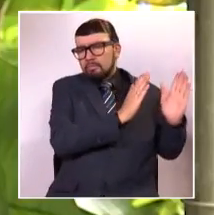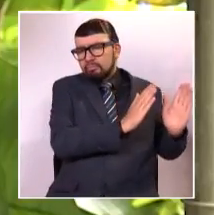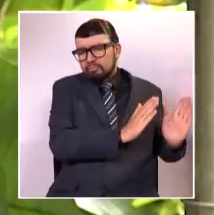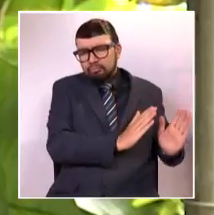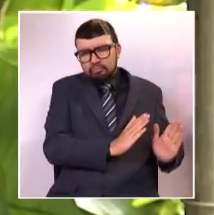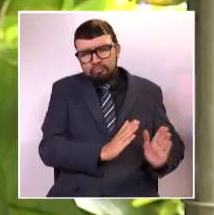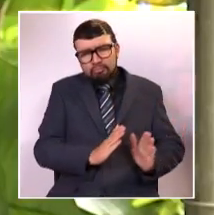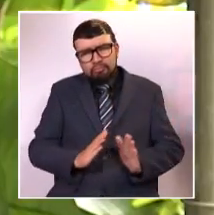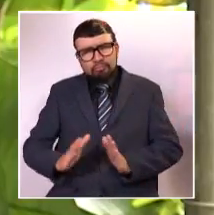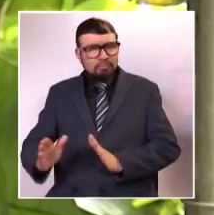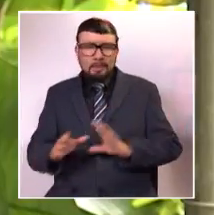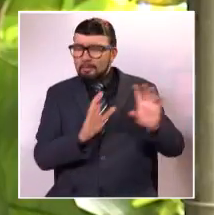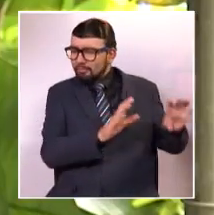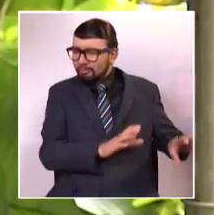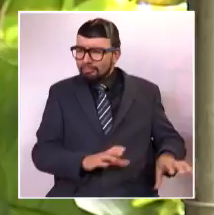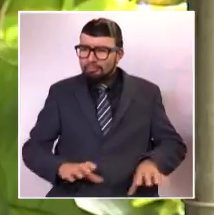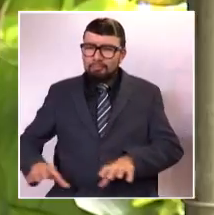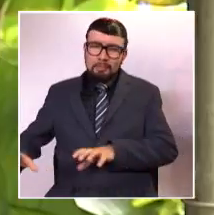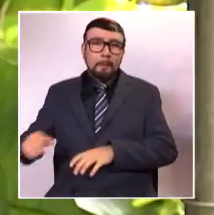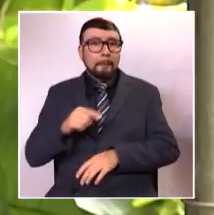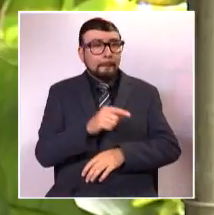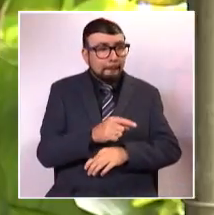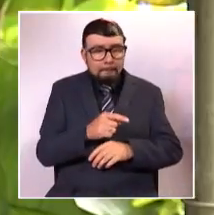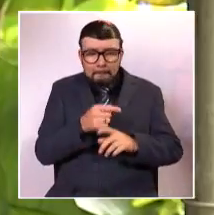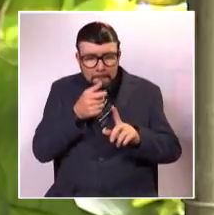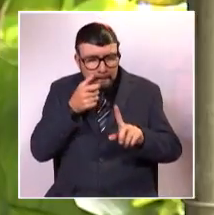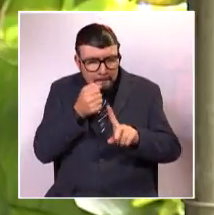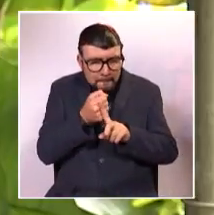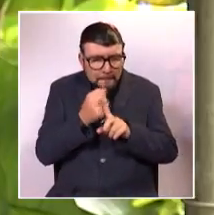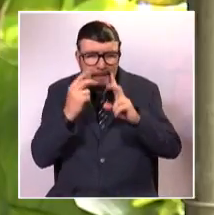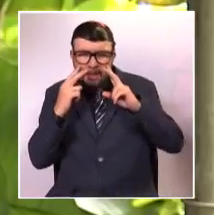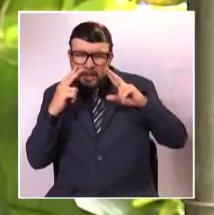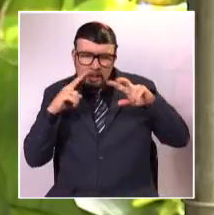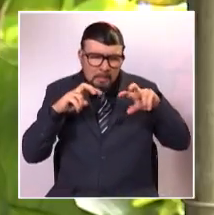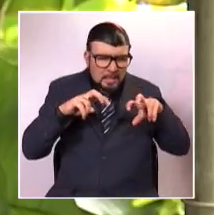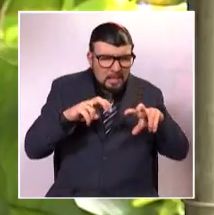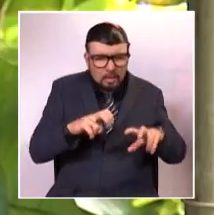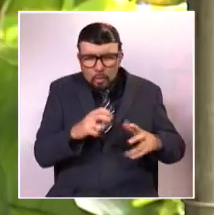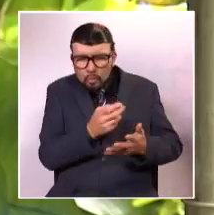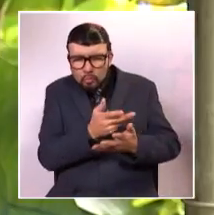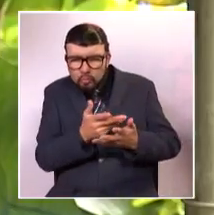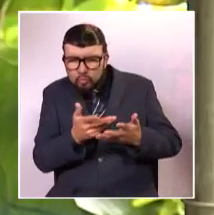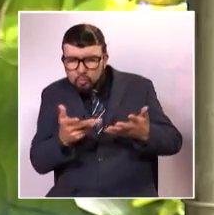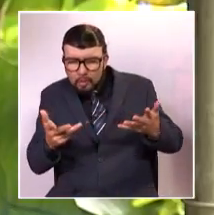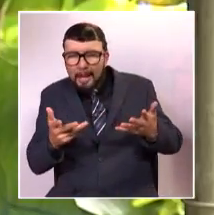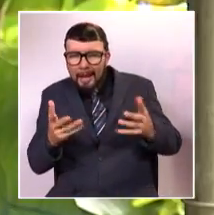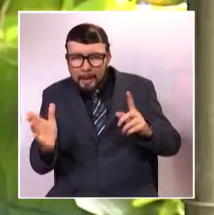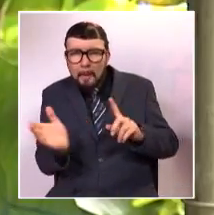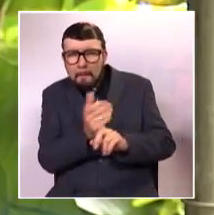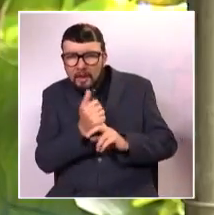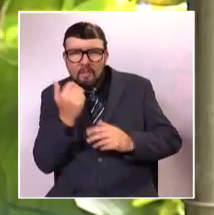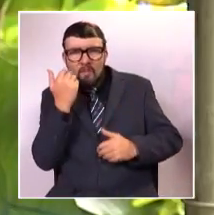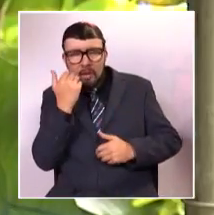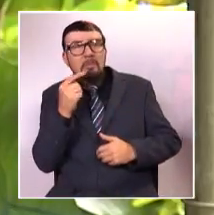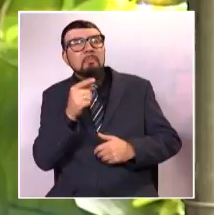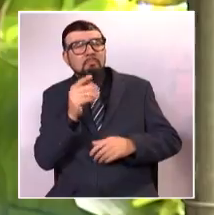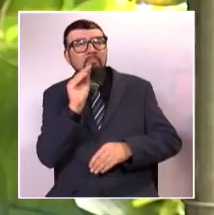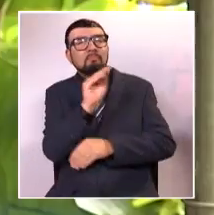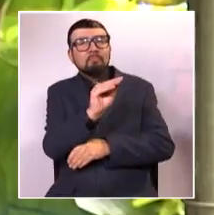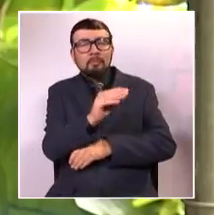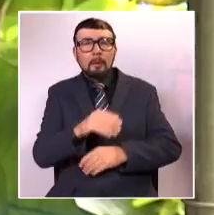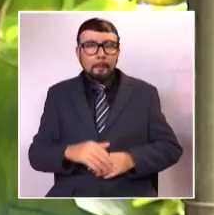pionero, el motor de la investigación, la patología en medicina a través de todos los tiempos en la historia de la misma. La